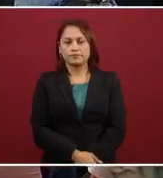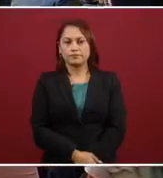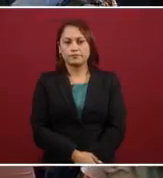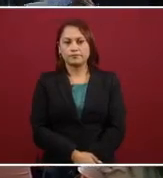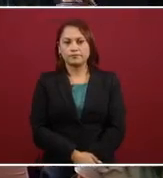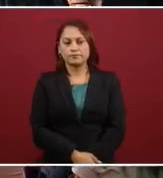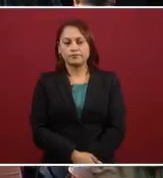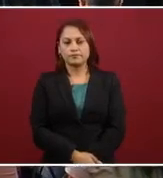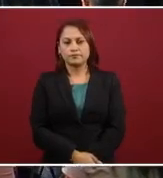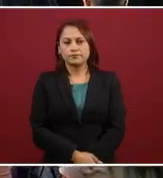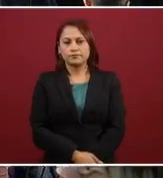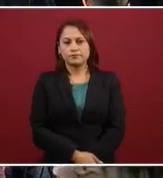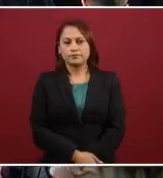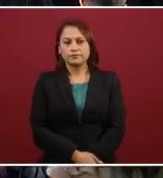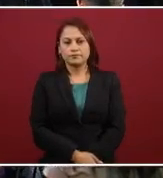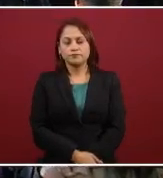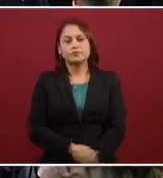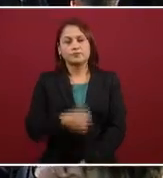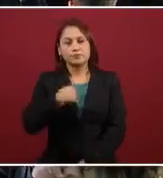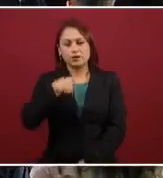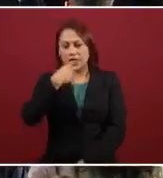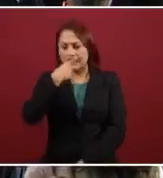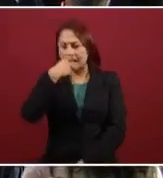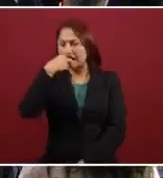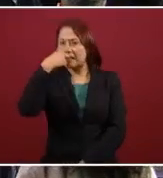cero tolerancia